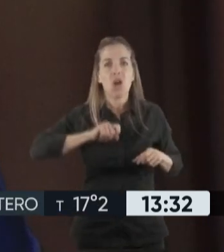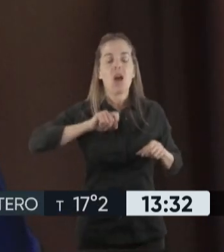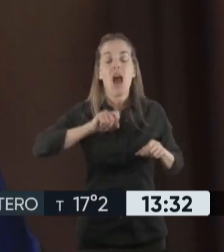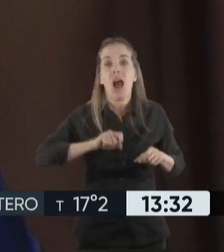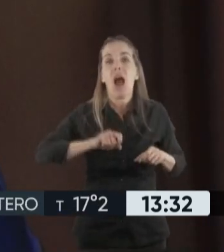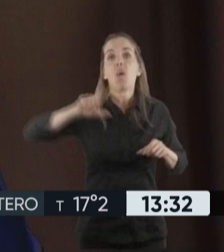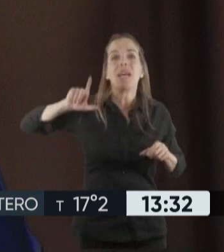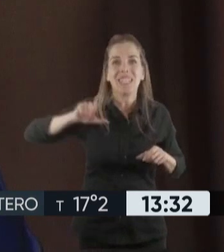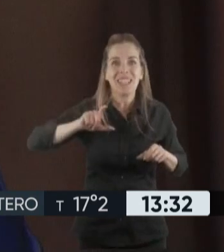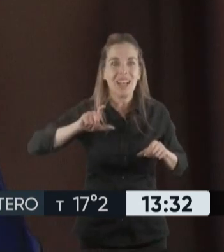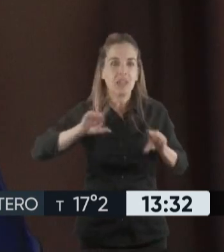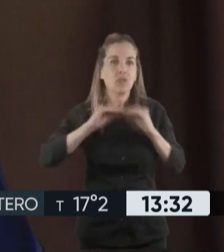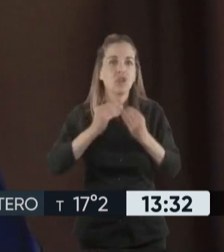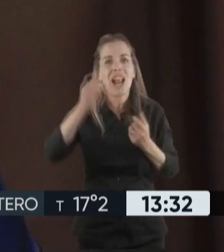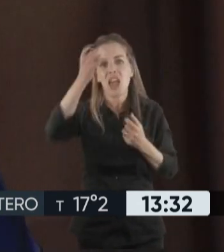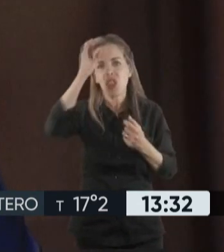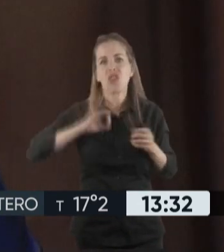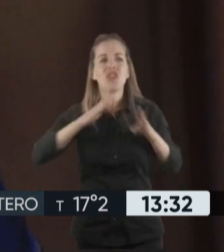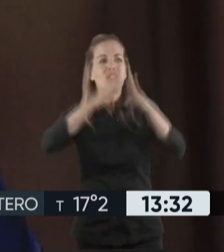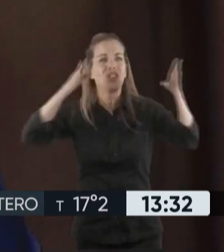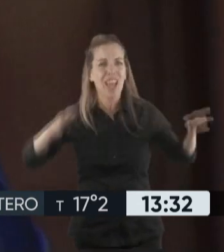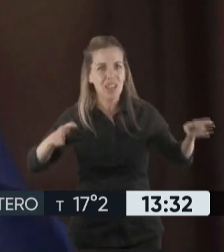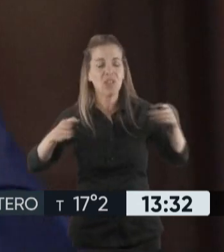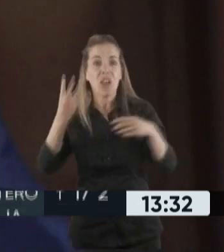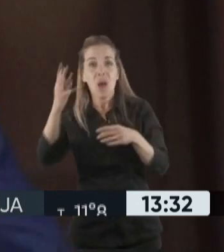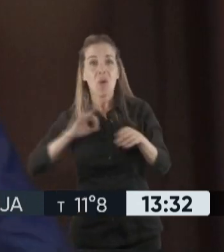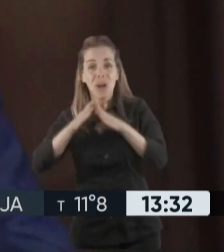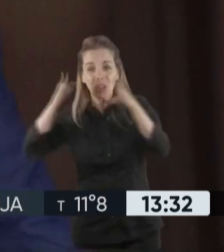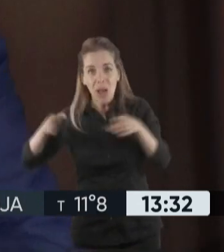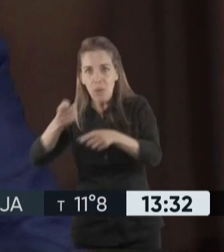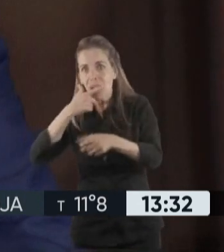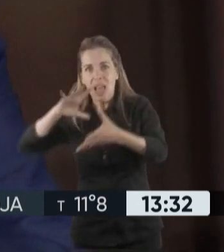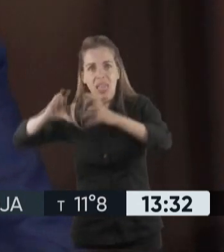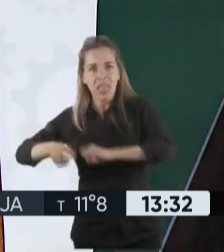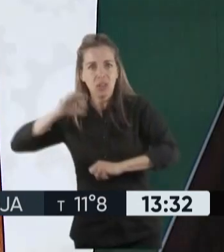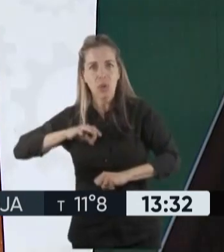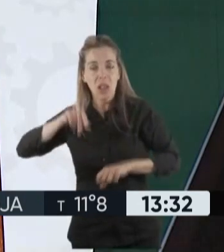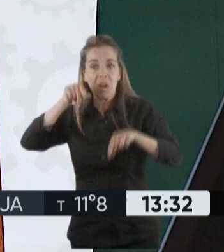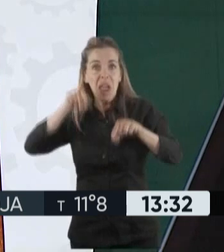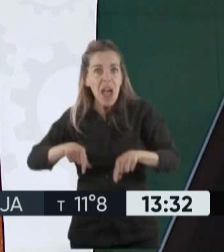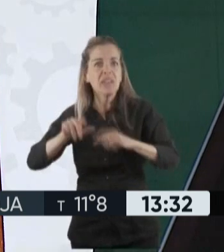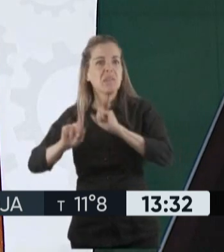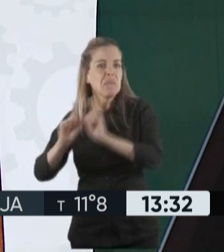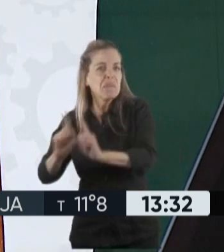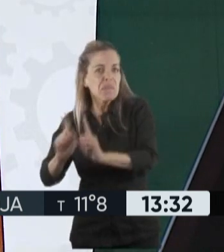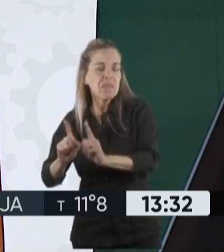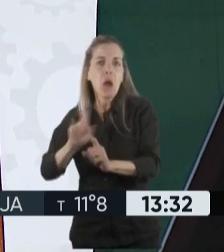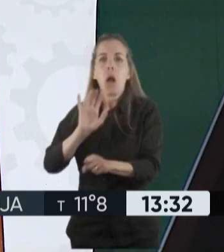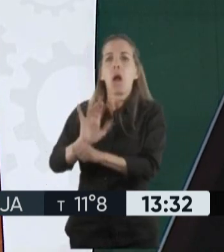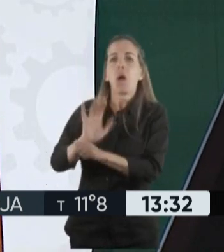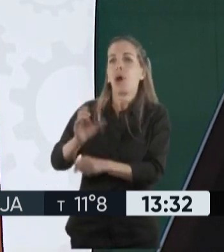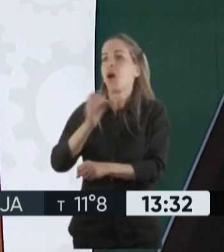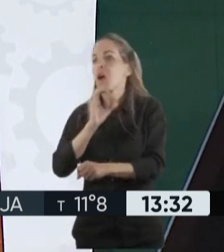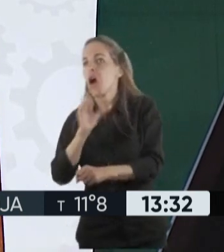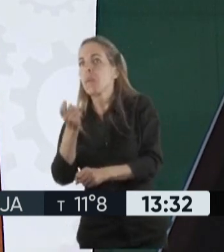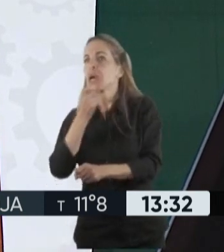años. Dense cuenta lo que hicieron. Y ahí andan, graciosamente. Algunos dicen esto se arregla